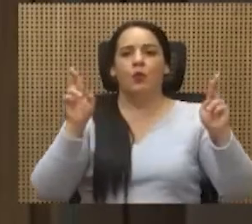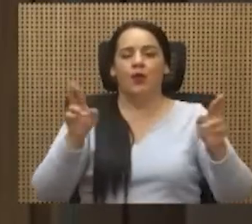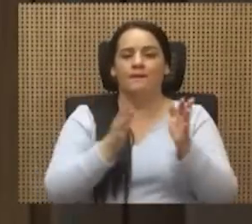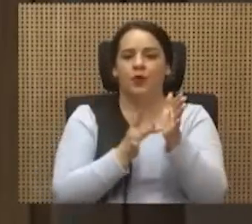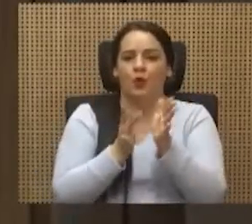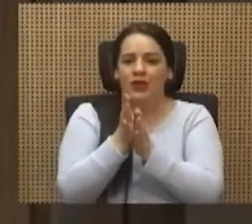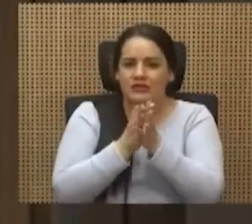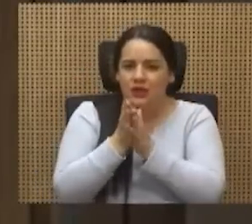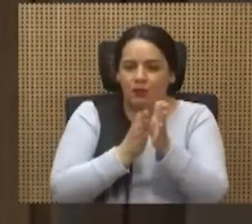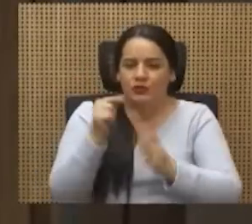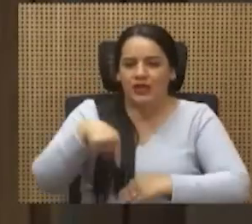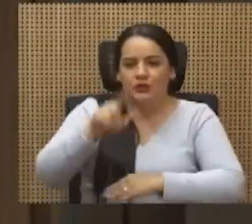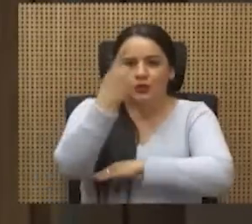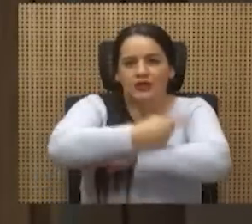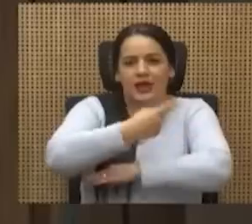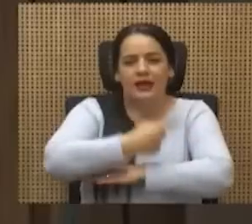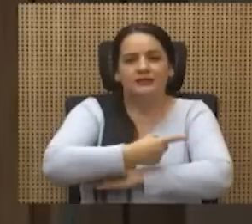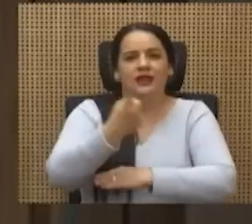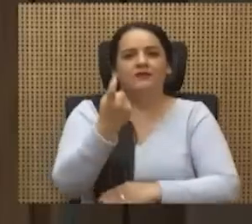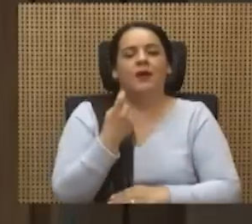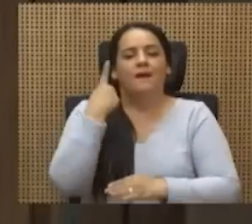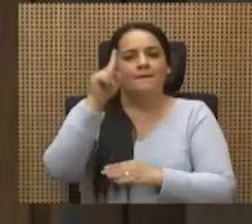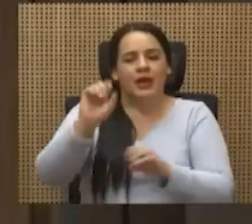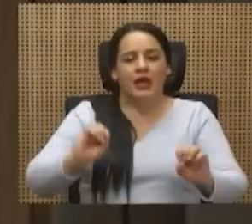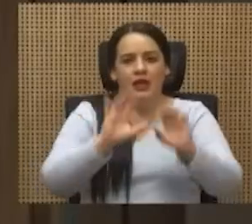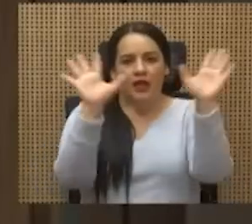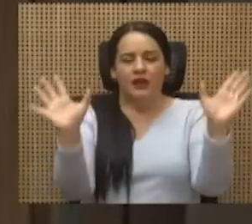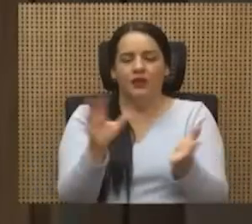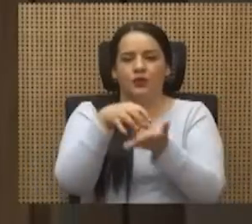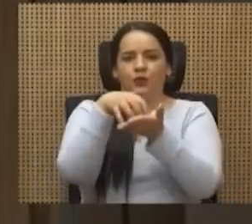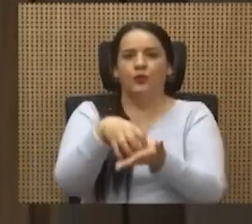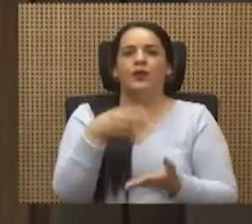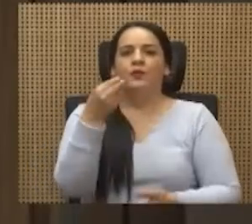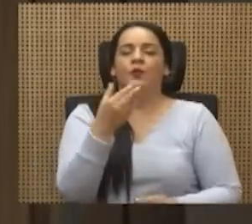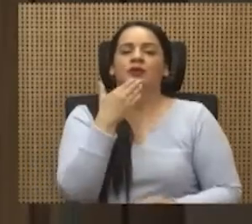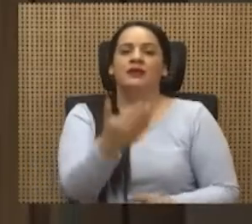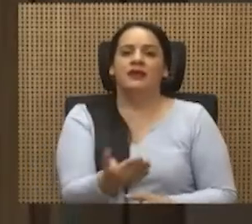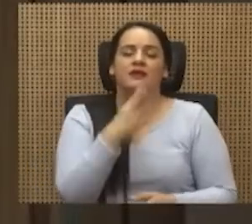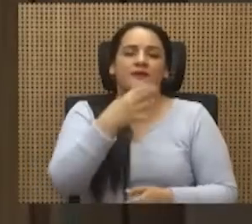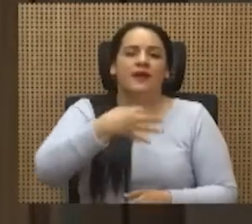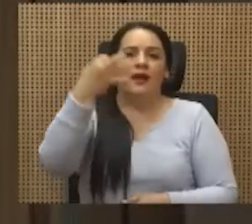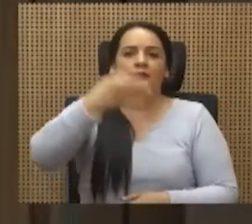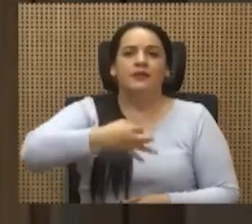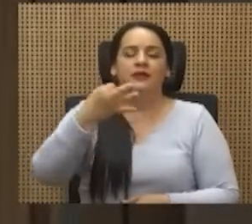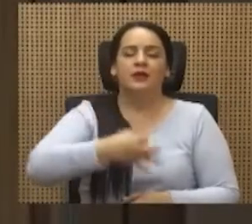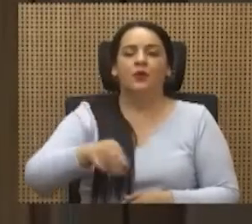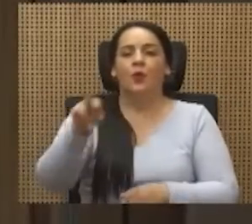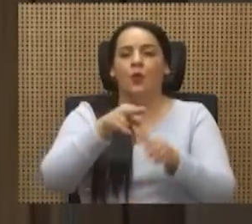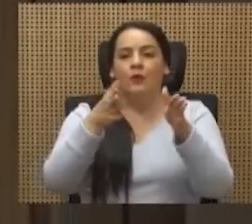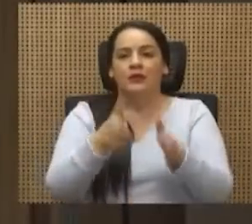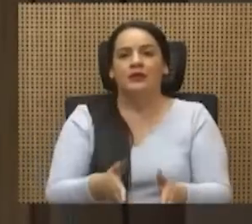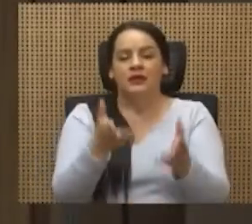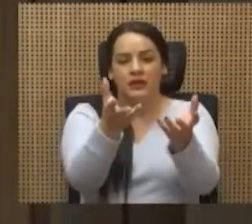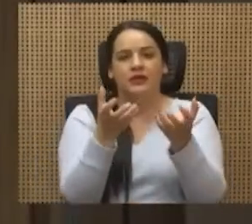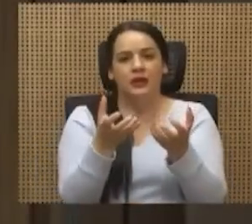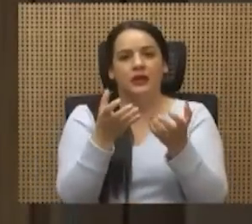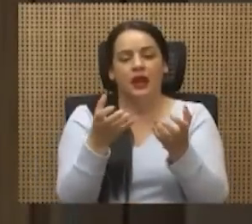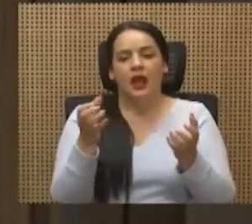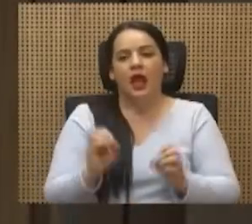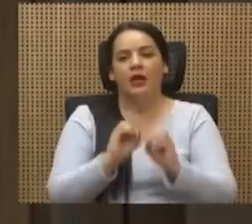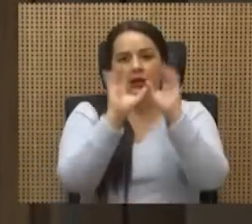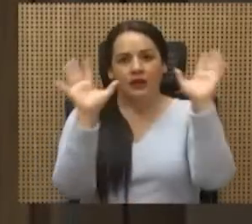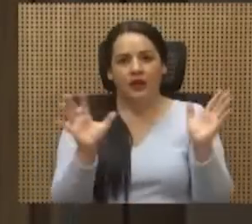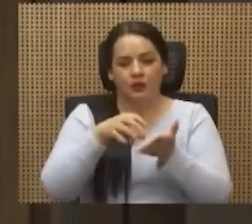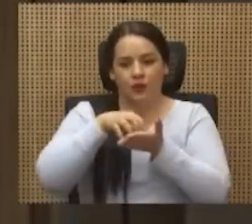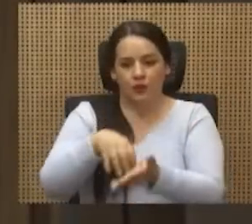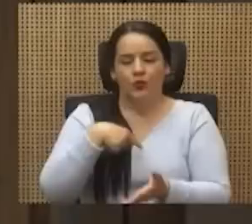estos días que no faltan para evacuar esas dudas muchísimas gracias y realmente los compañeros que quieran evacuar esas dudas